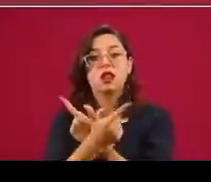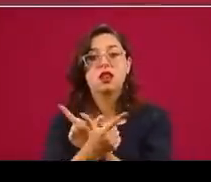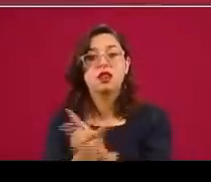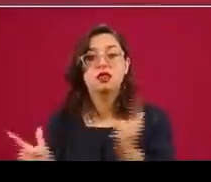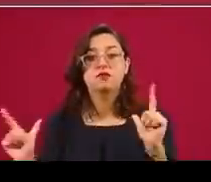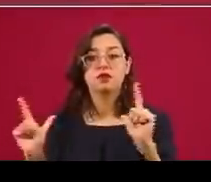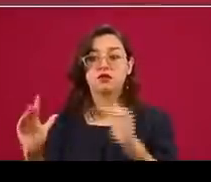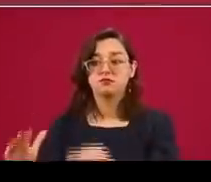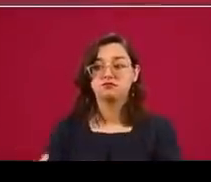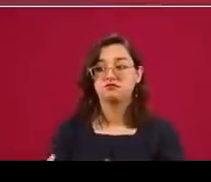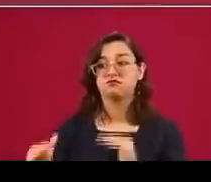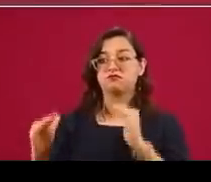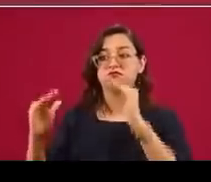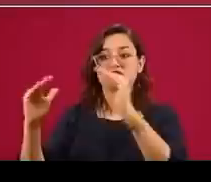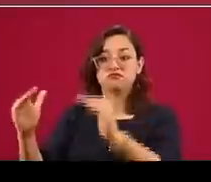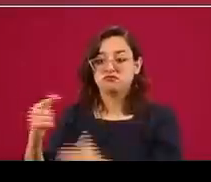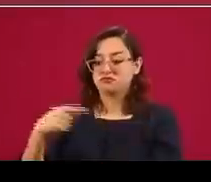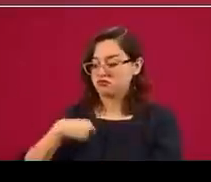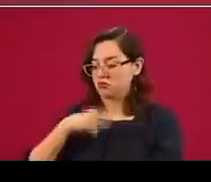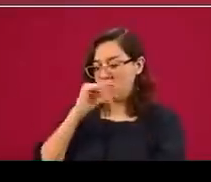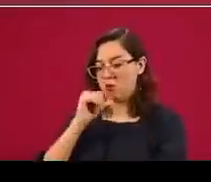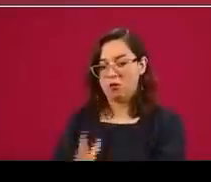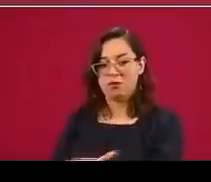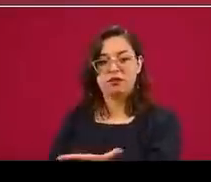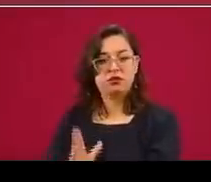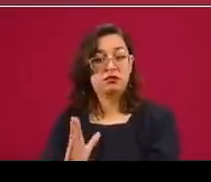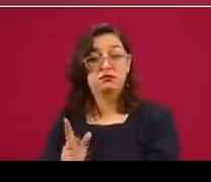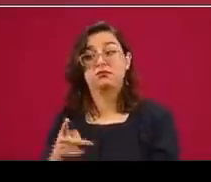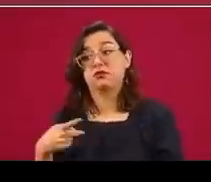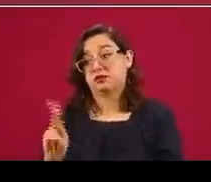pero sí hay que hacer cambios,